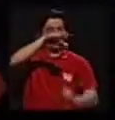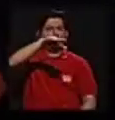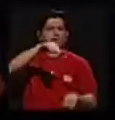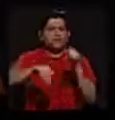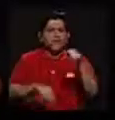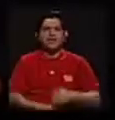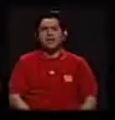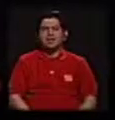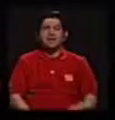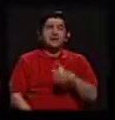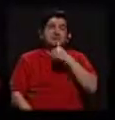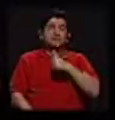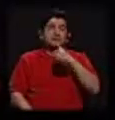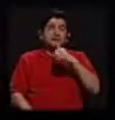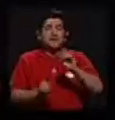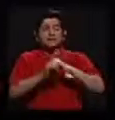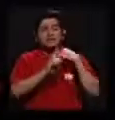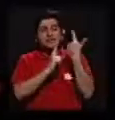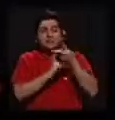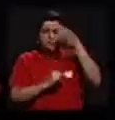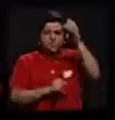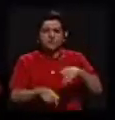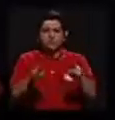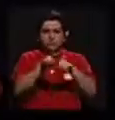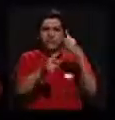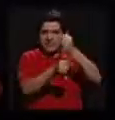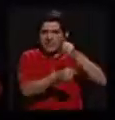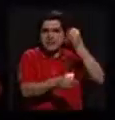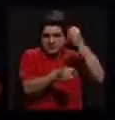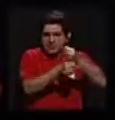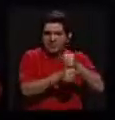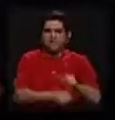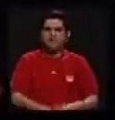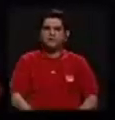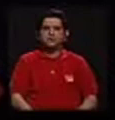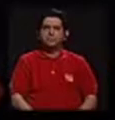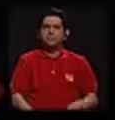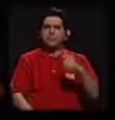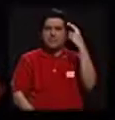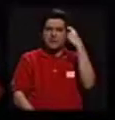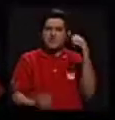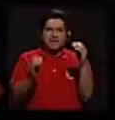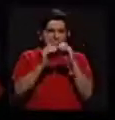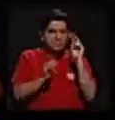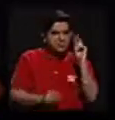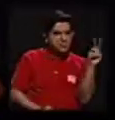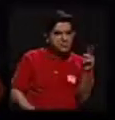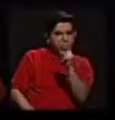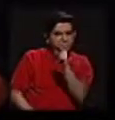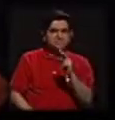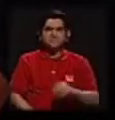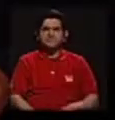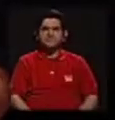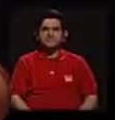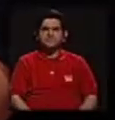desde esa tolerancia social cultural, como lo es la trata laboral, donde cada vez más se observa que hay